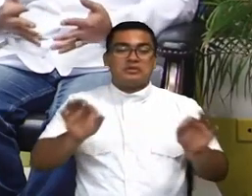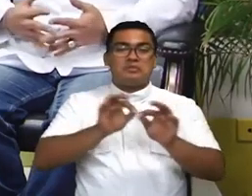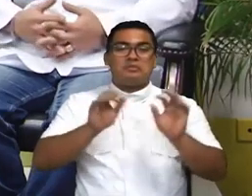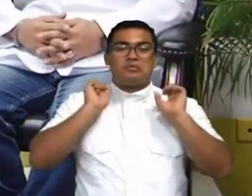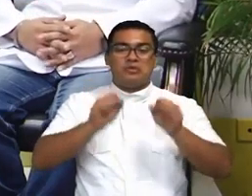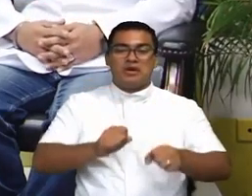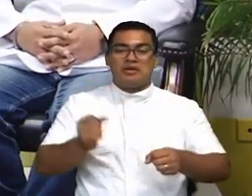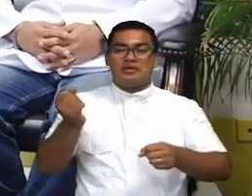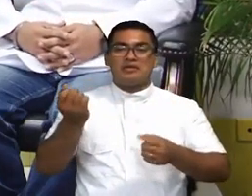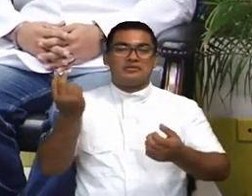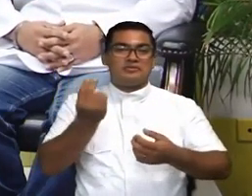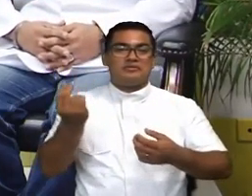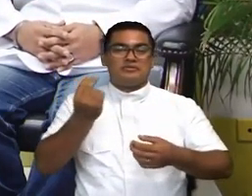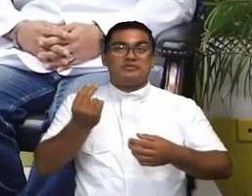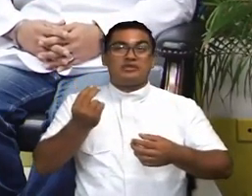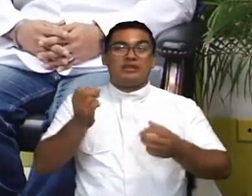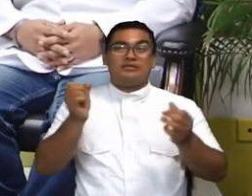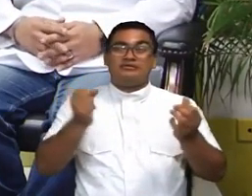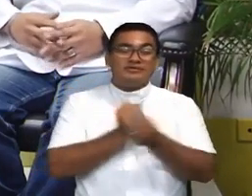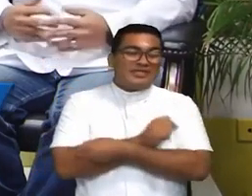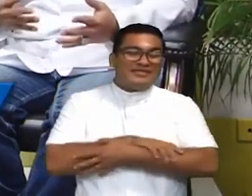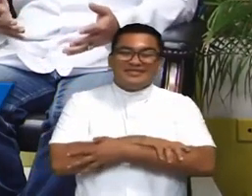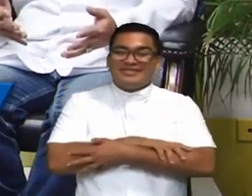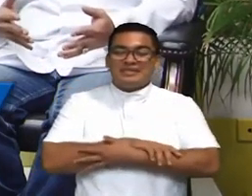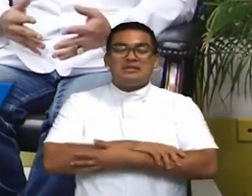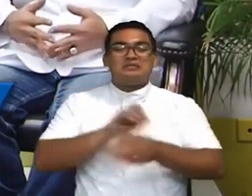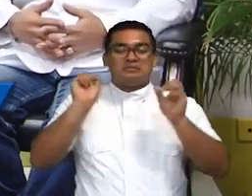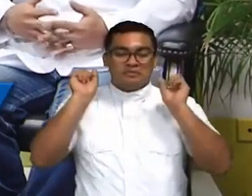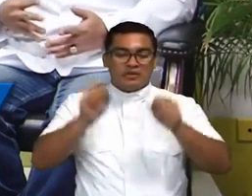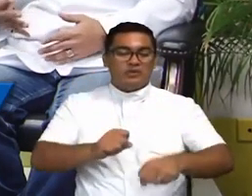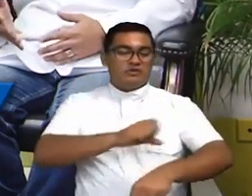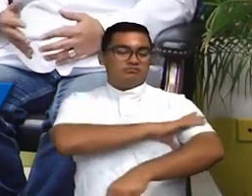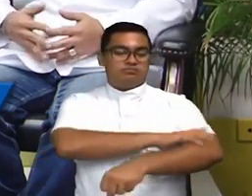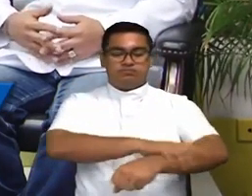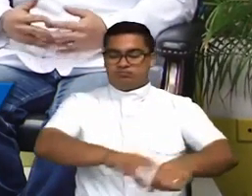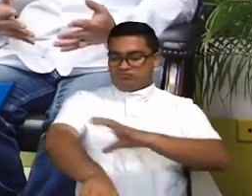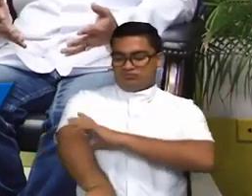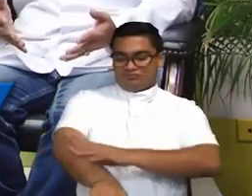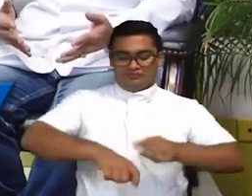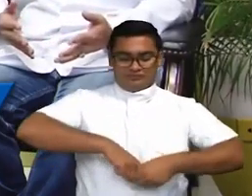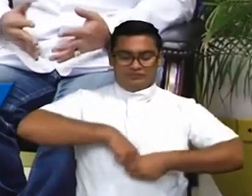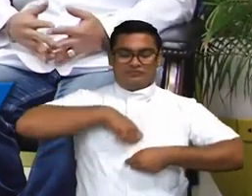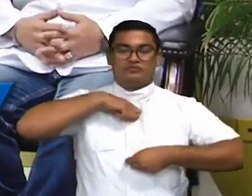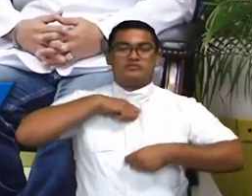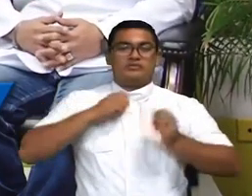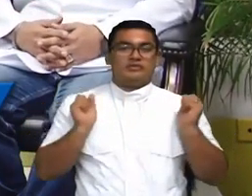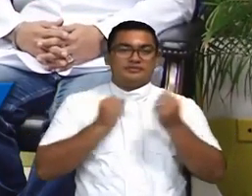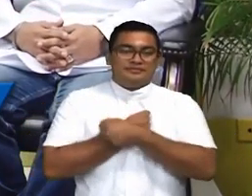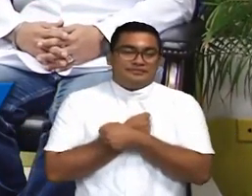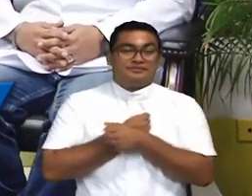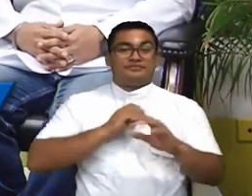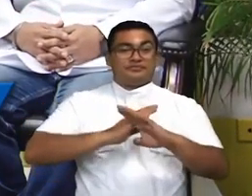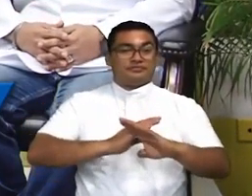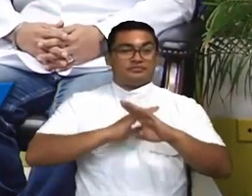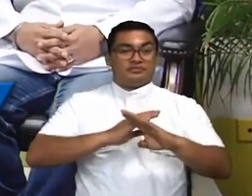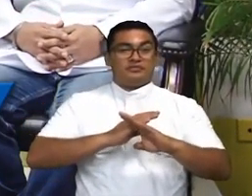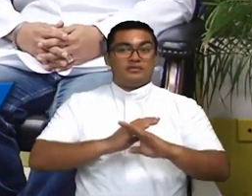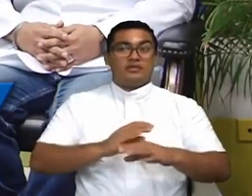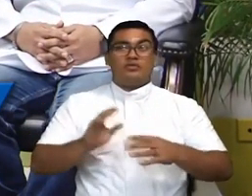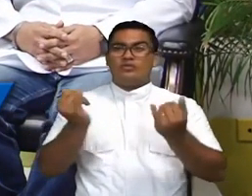lo que son la exposición a lo que son los fuertes vientos, las fuertes tormentas, las fuertes lluvias, ya para evitar este tipo